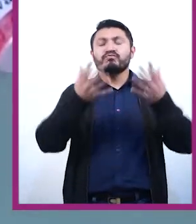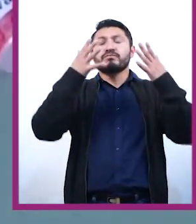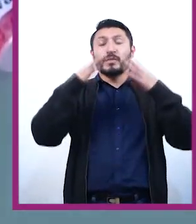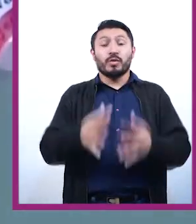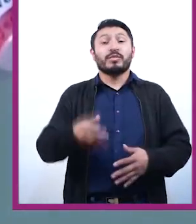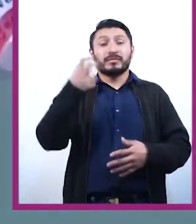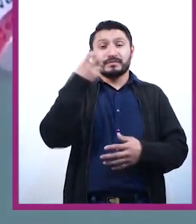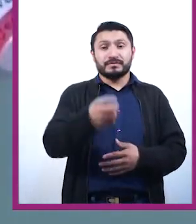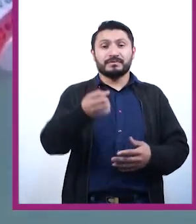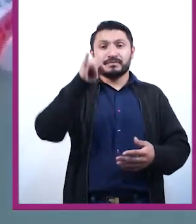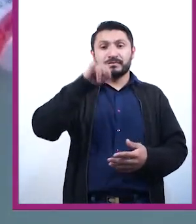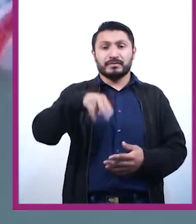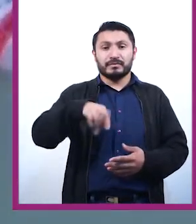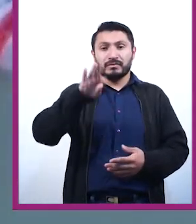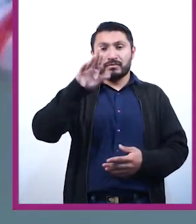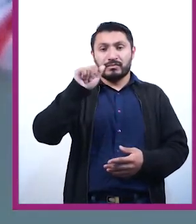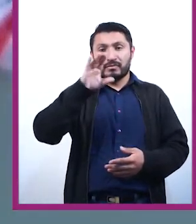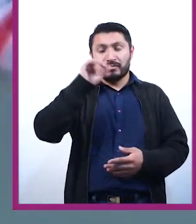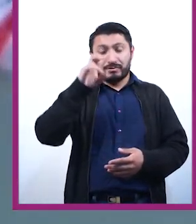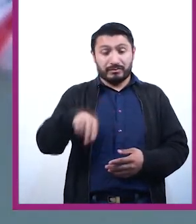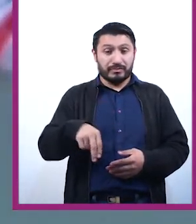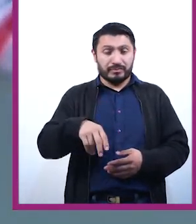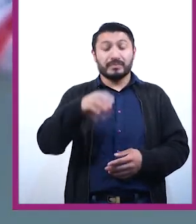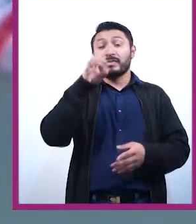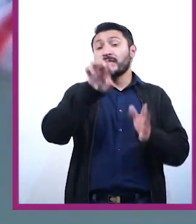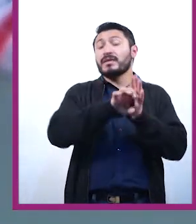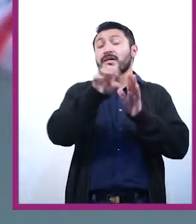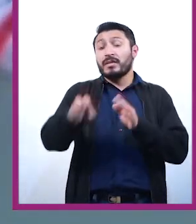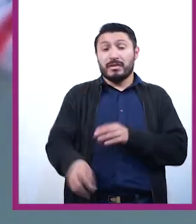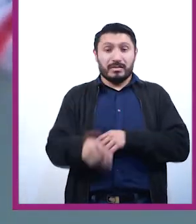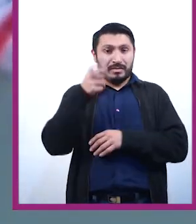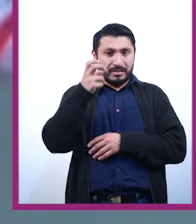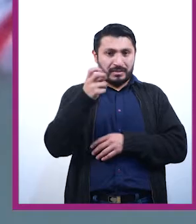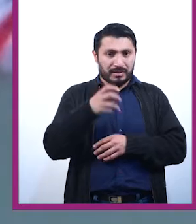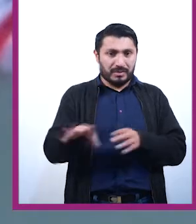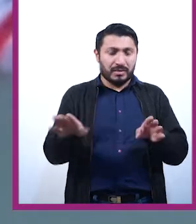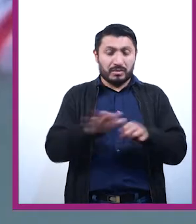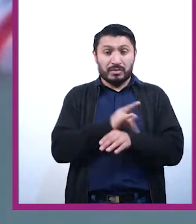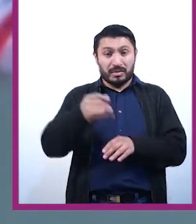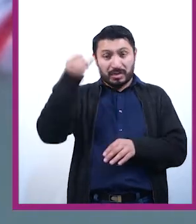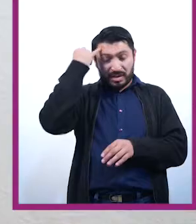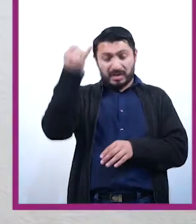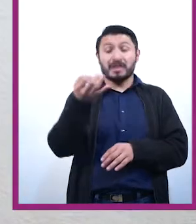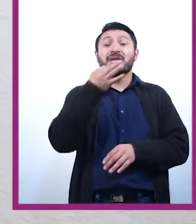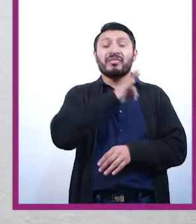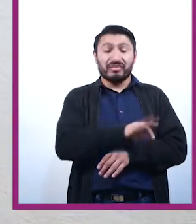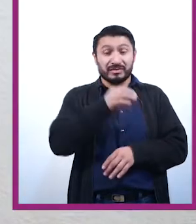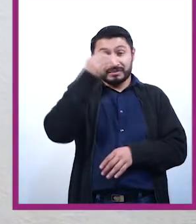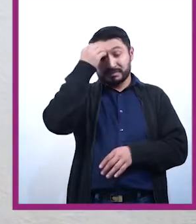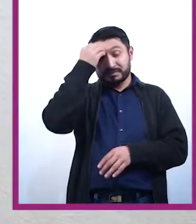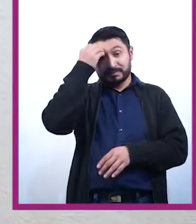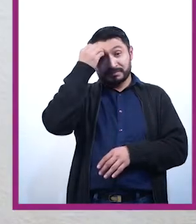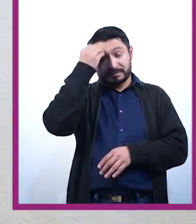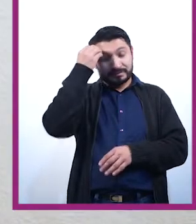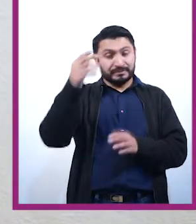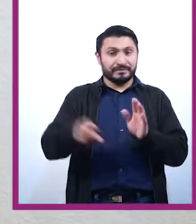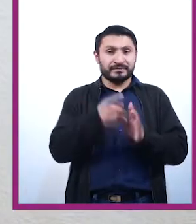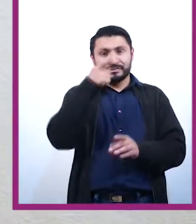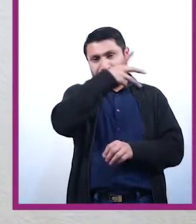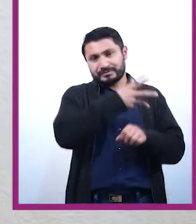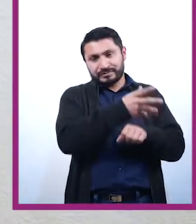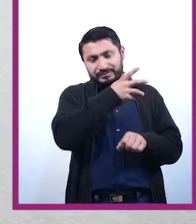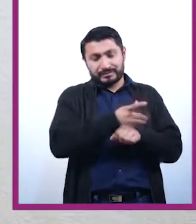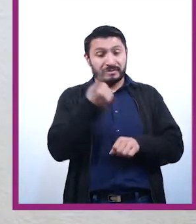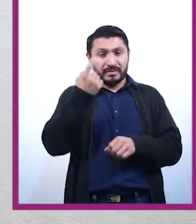A esto se le llama inflación, en este caso, producida por una especulación. Volvamos a Estados Unidos,